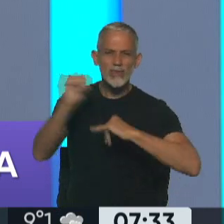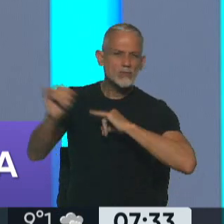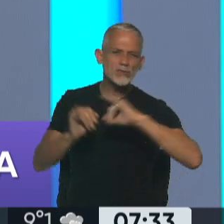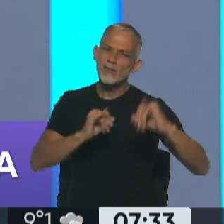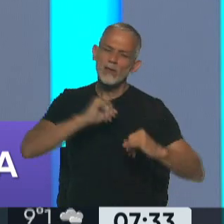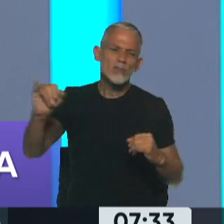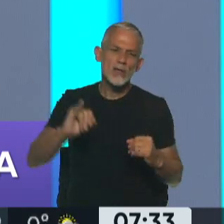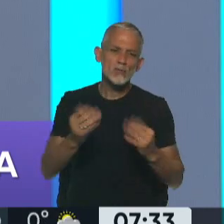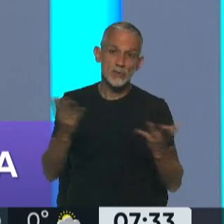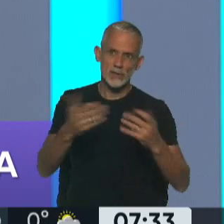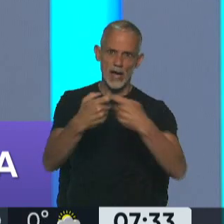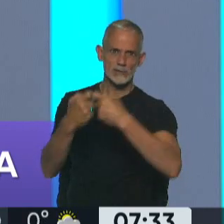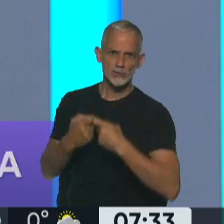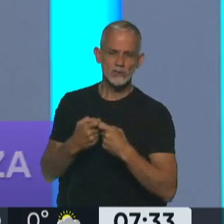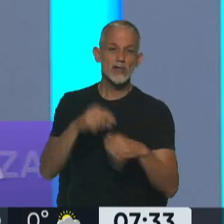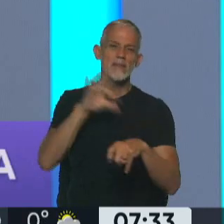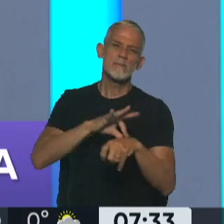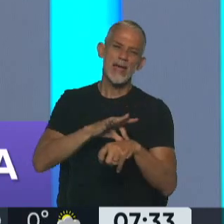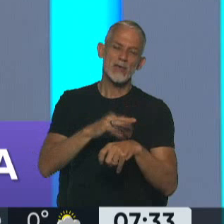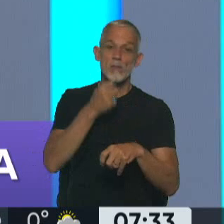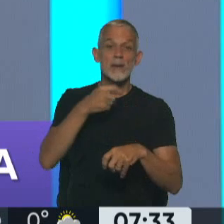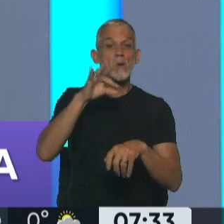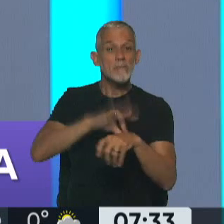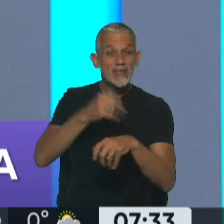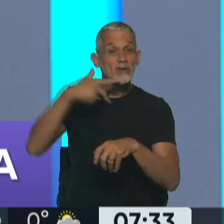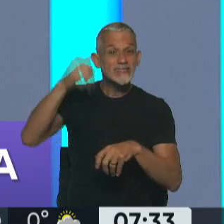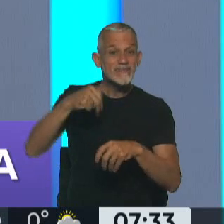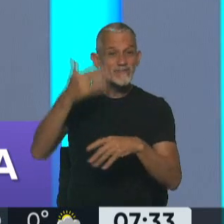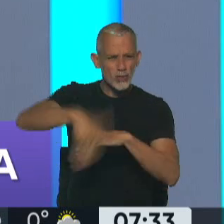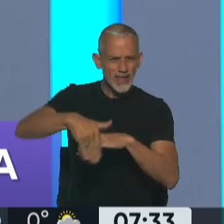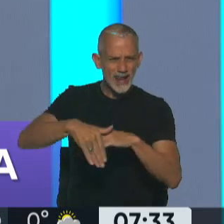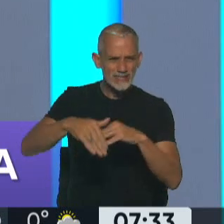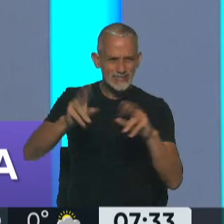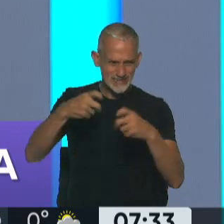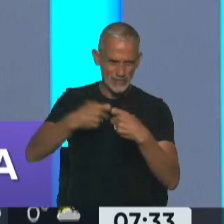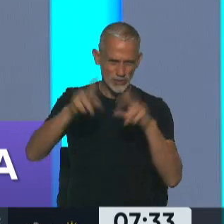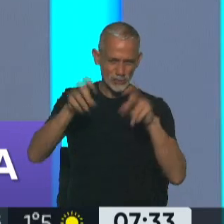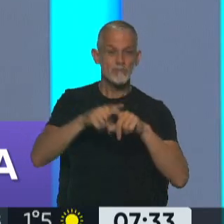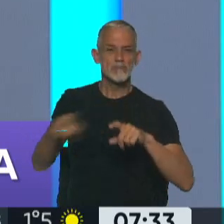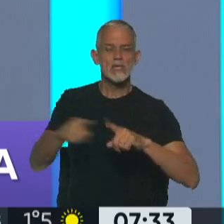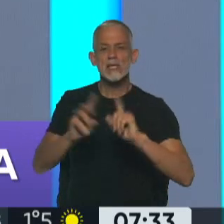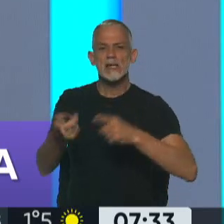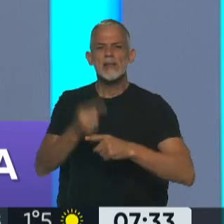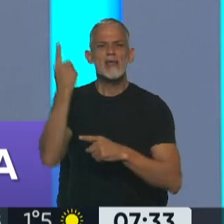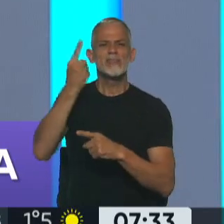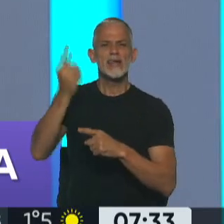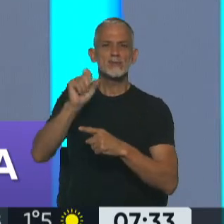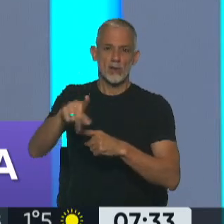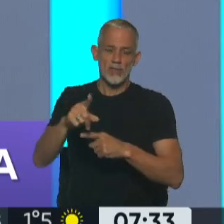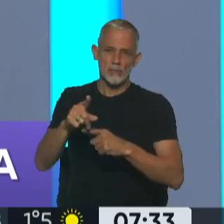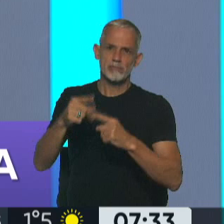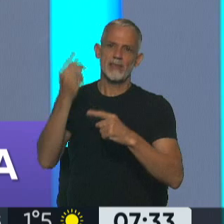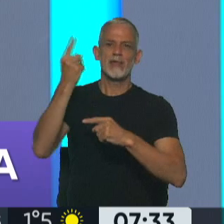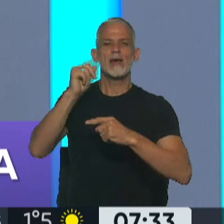todo de organizaciones médicas como Médicos Sin Fronteras. También, el director de la Organización Mundial